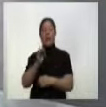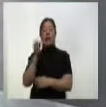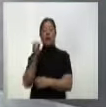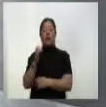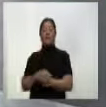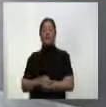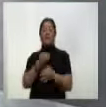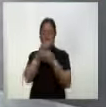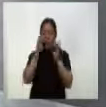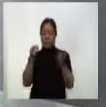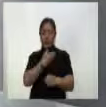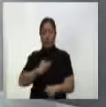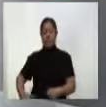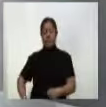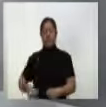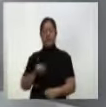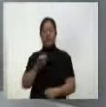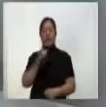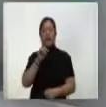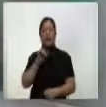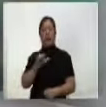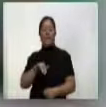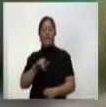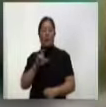Andrés Manuel López Obrador.